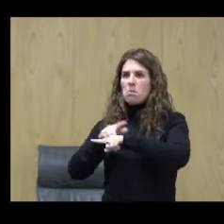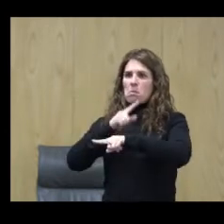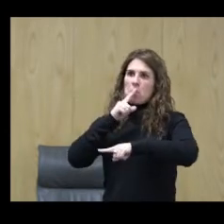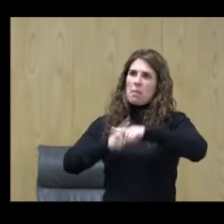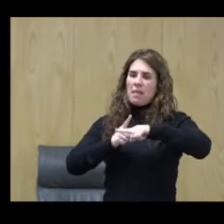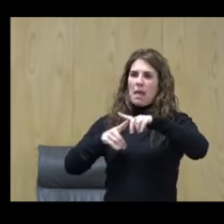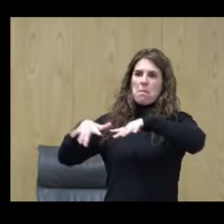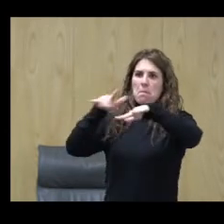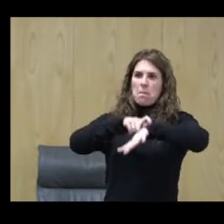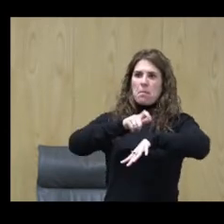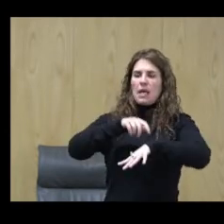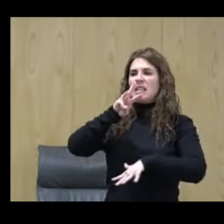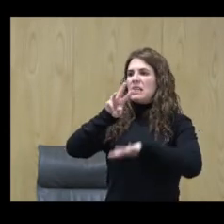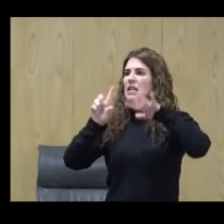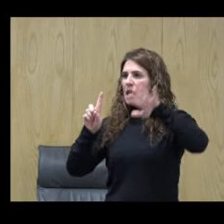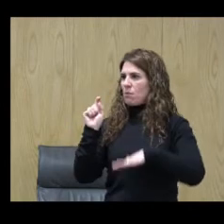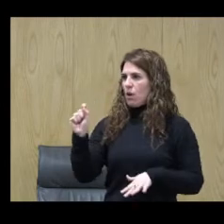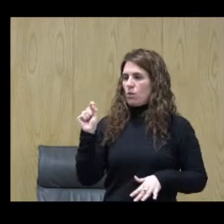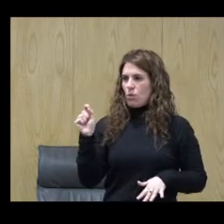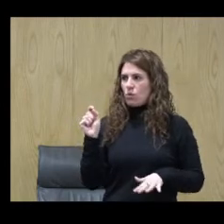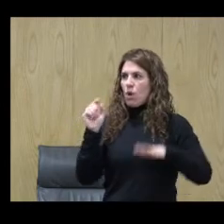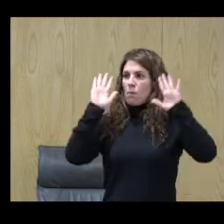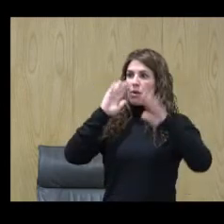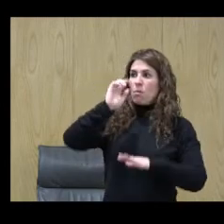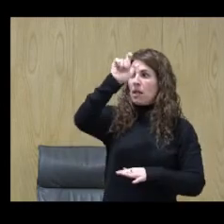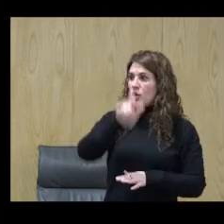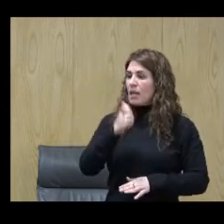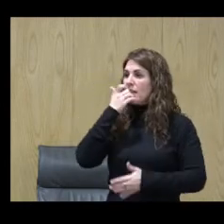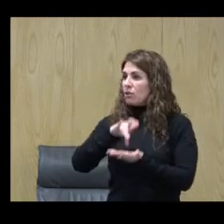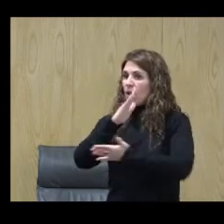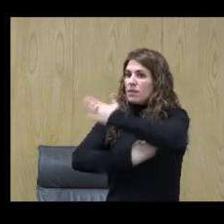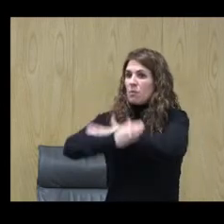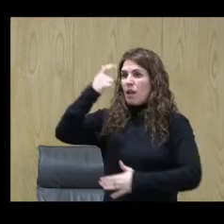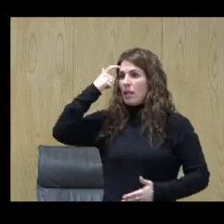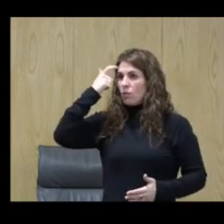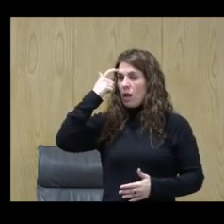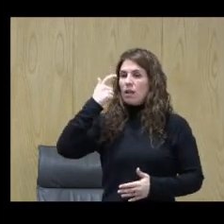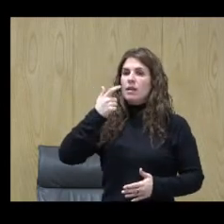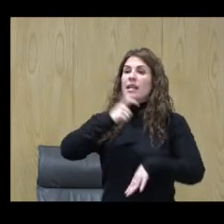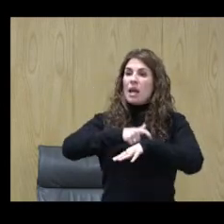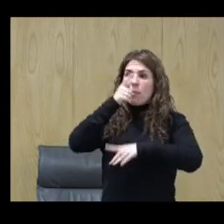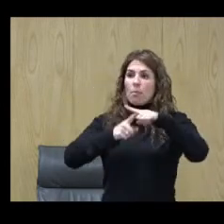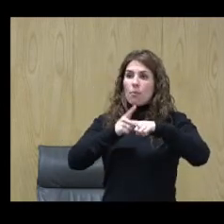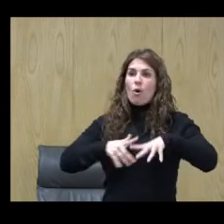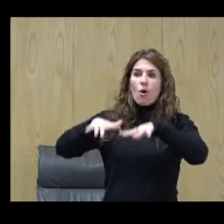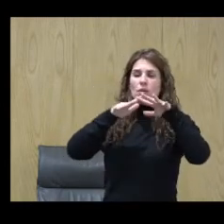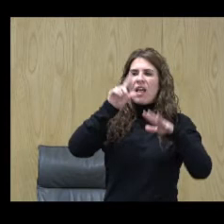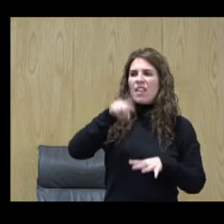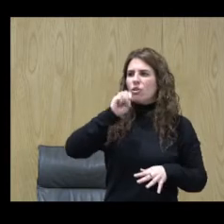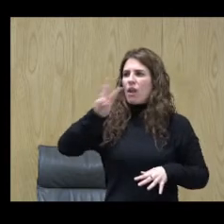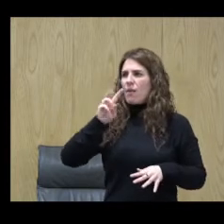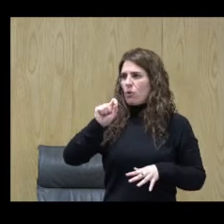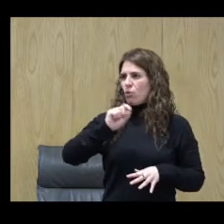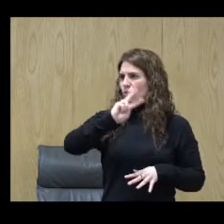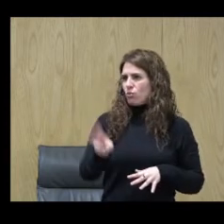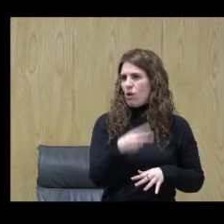media hora. Pero la media para una persona con discapacidad intelectual son 113 minutos, dos horas.